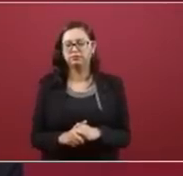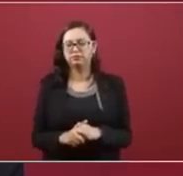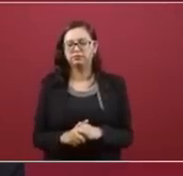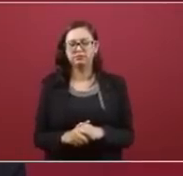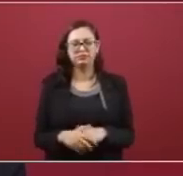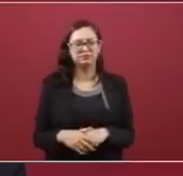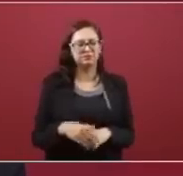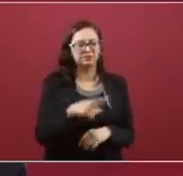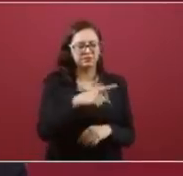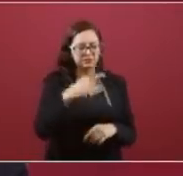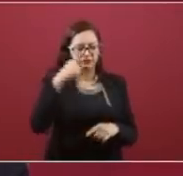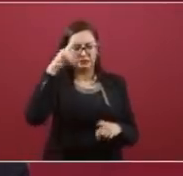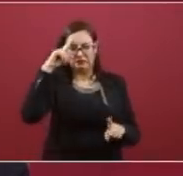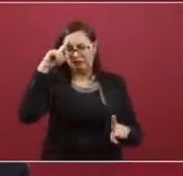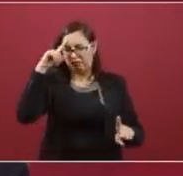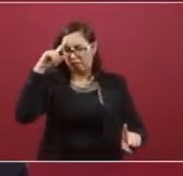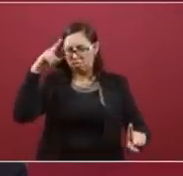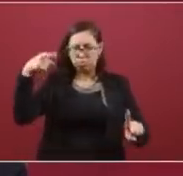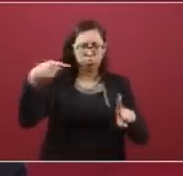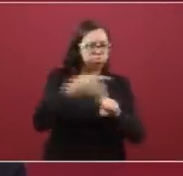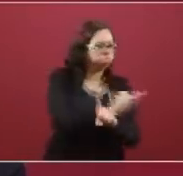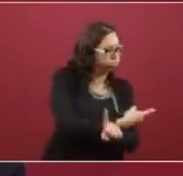objetividad, profesionalismo.